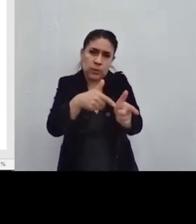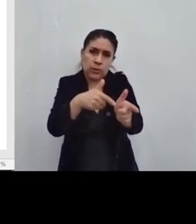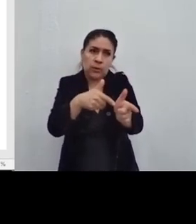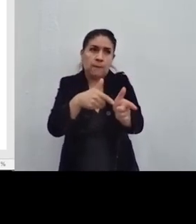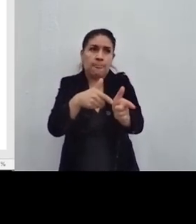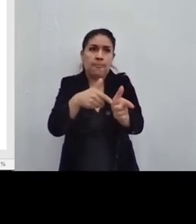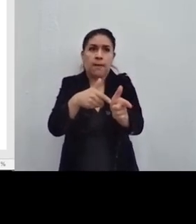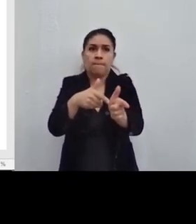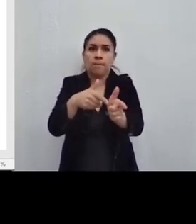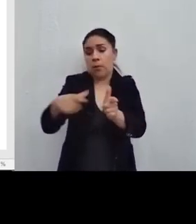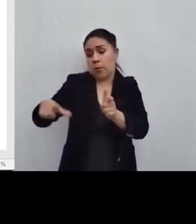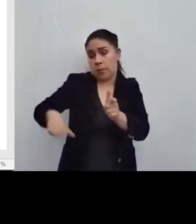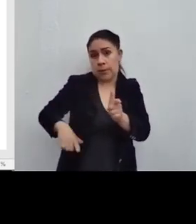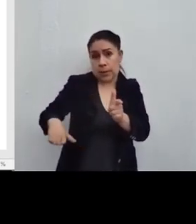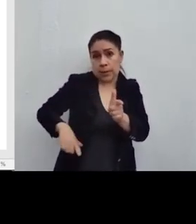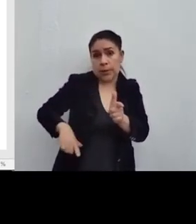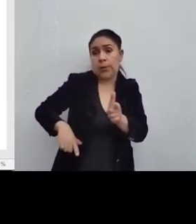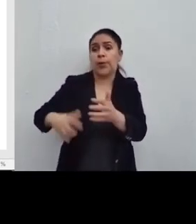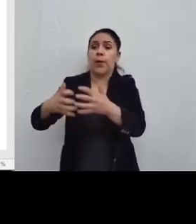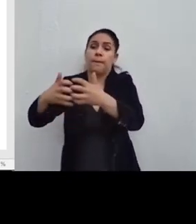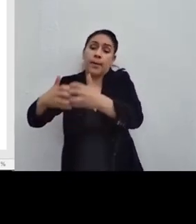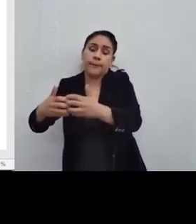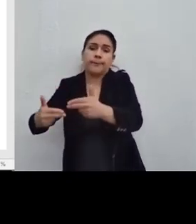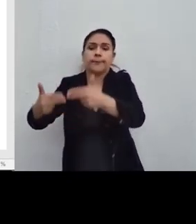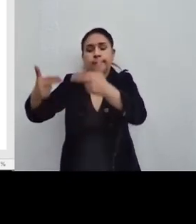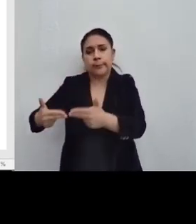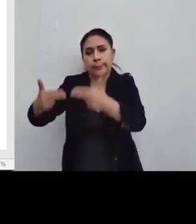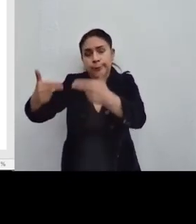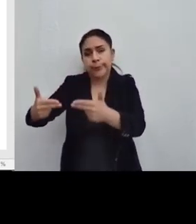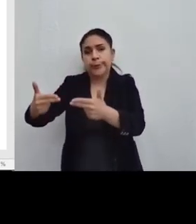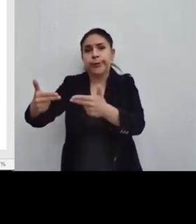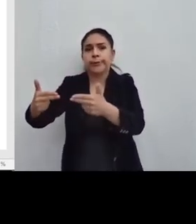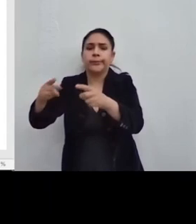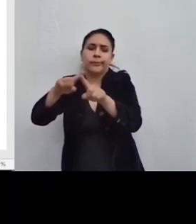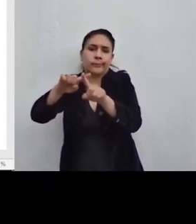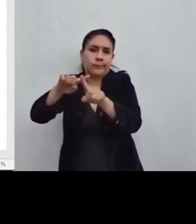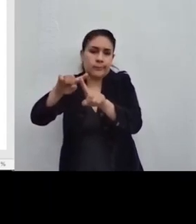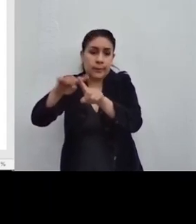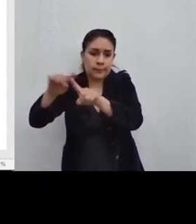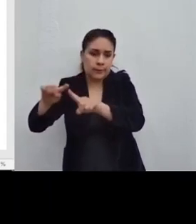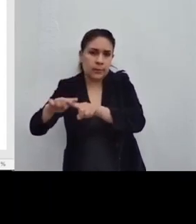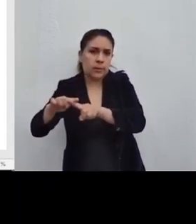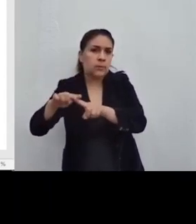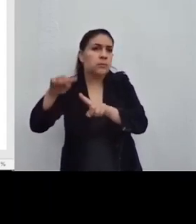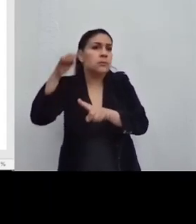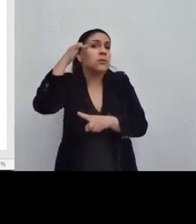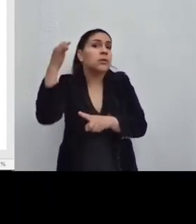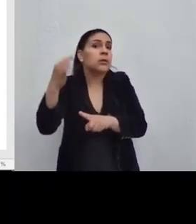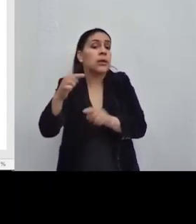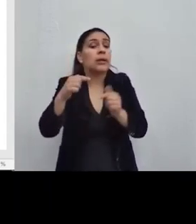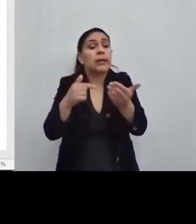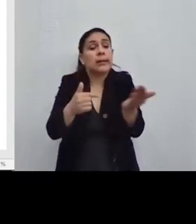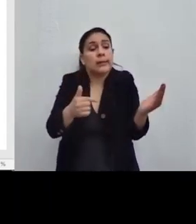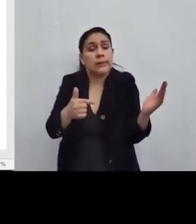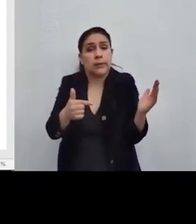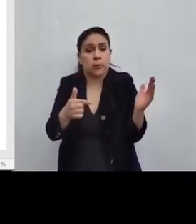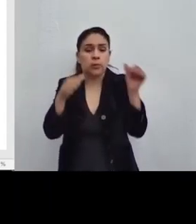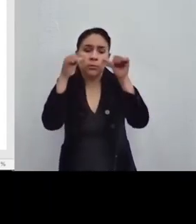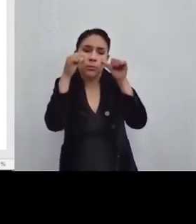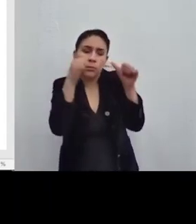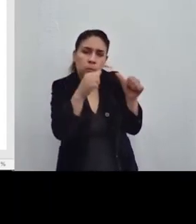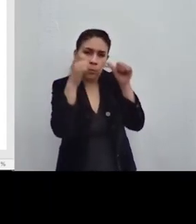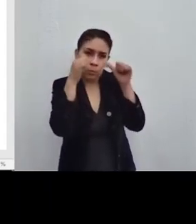públicos y privados que permitan la ejecución de las políticas públicas para la inclusión de las personas en situación de